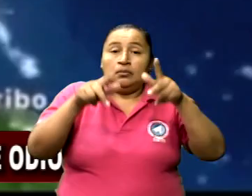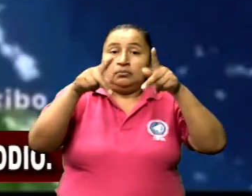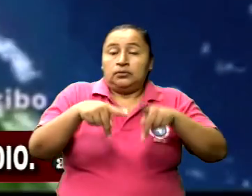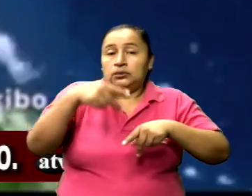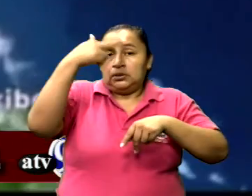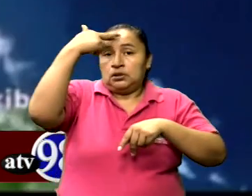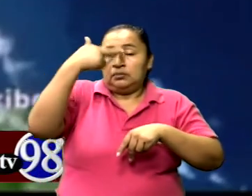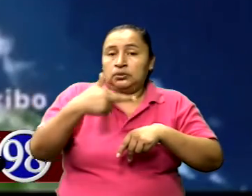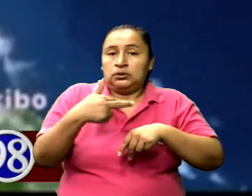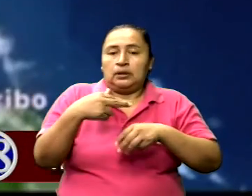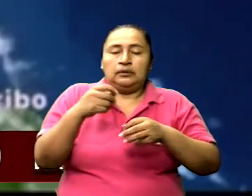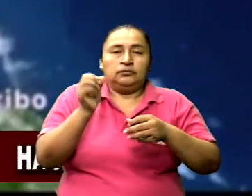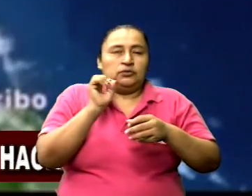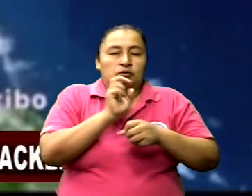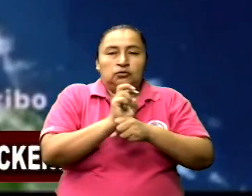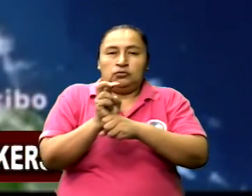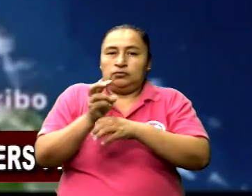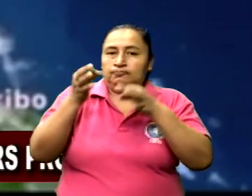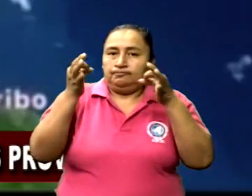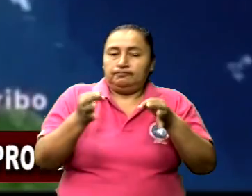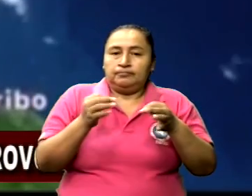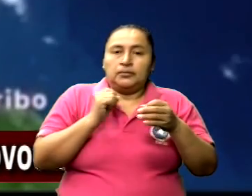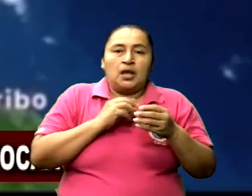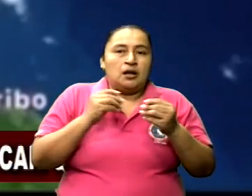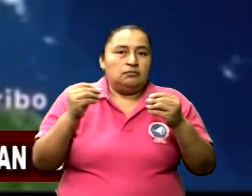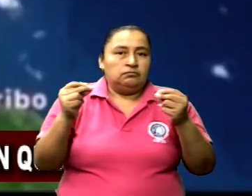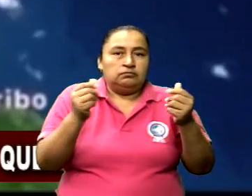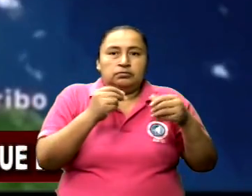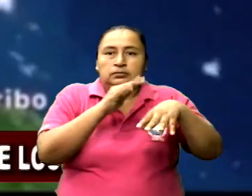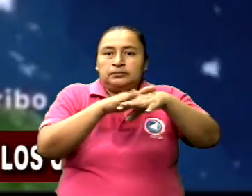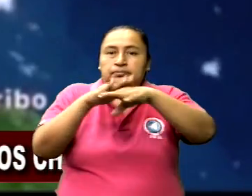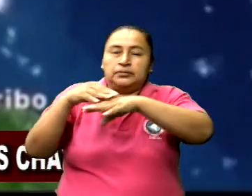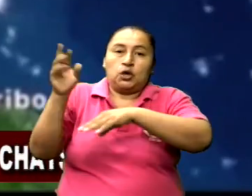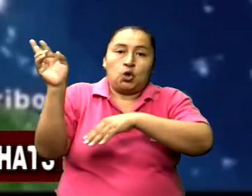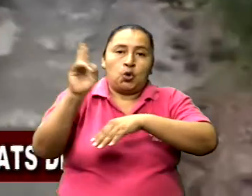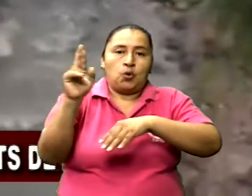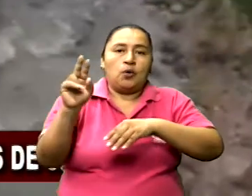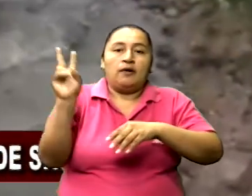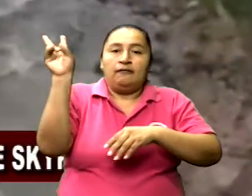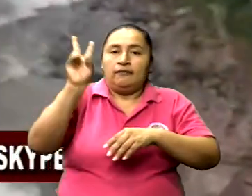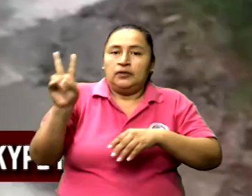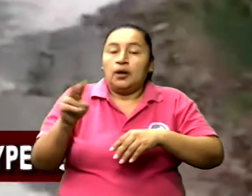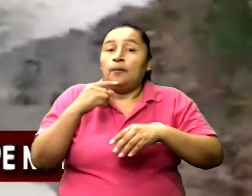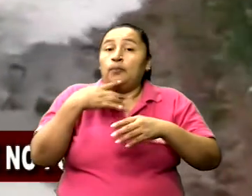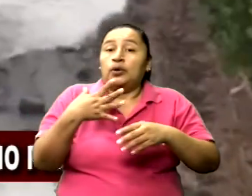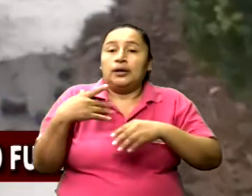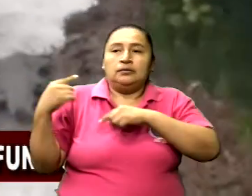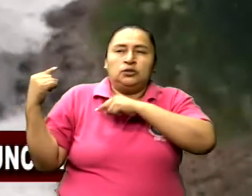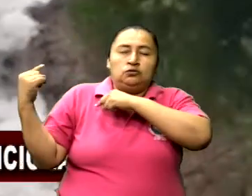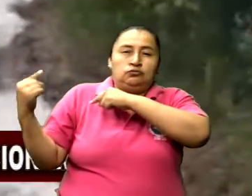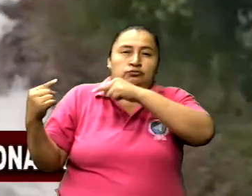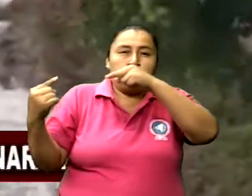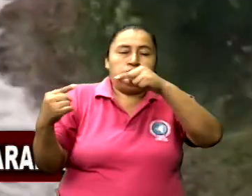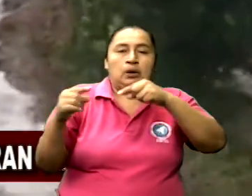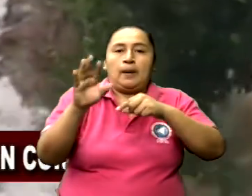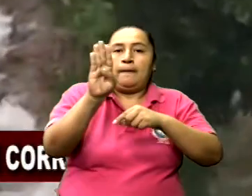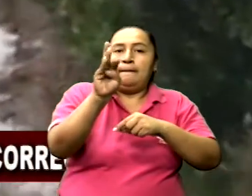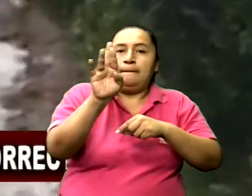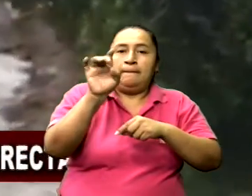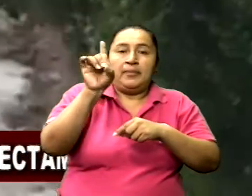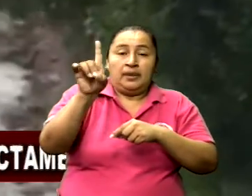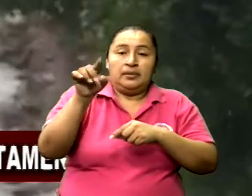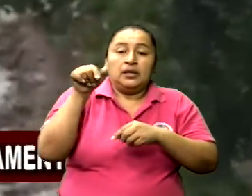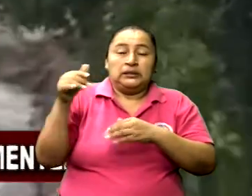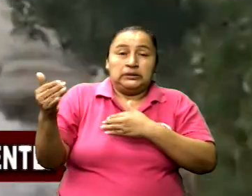Autoridades de seguridad y prevención activaron la alerta roja en Venezuela por el paso de la tormenta Brett por las